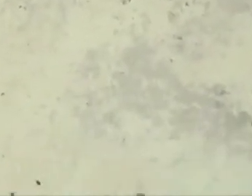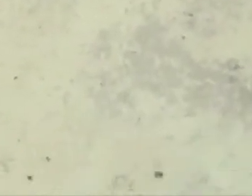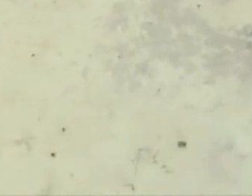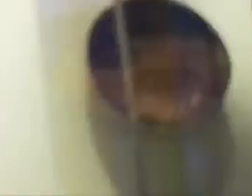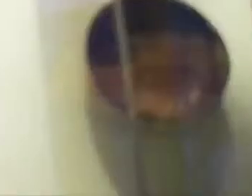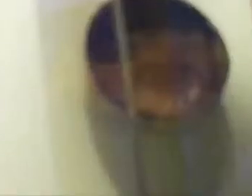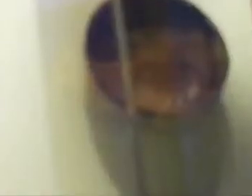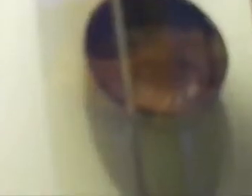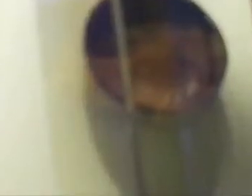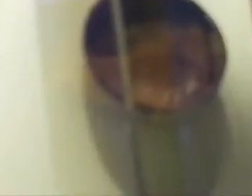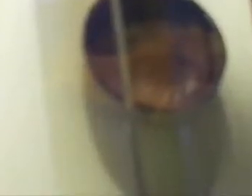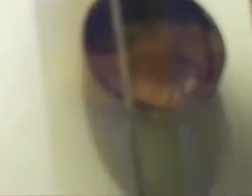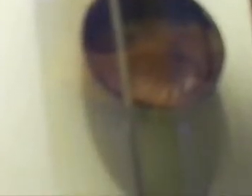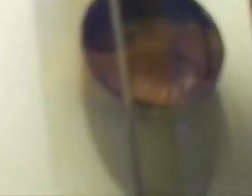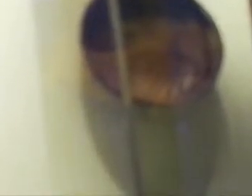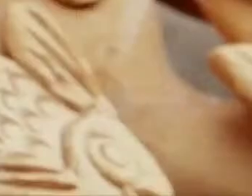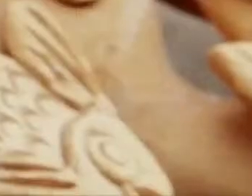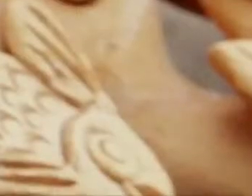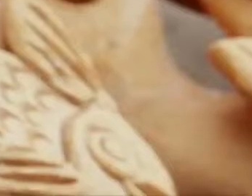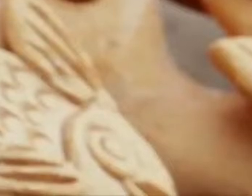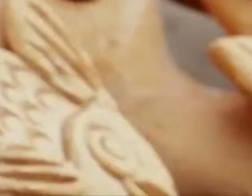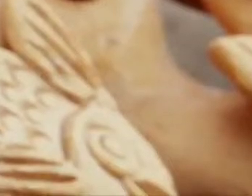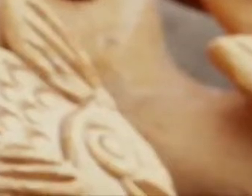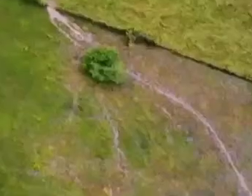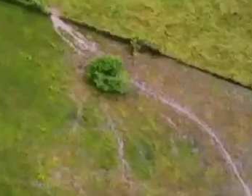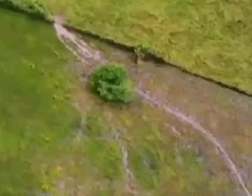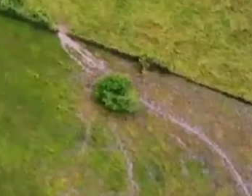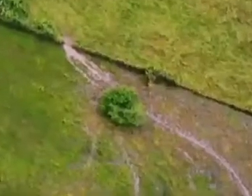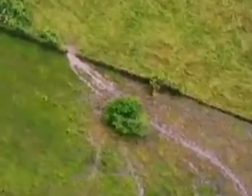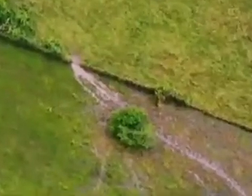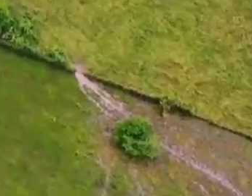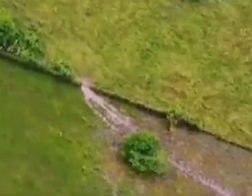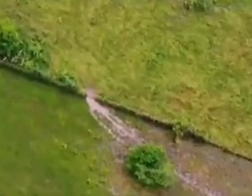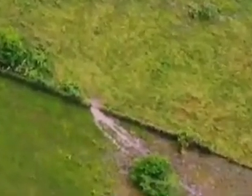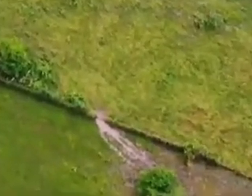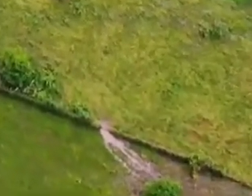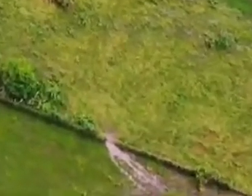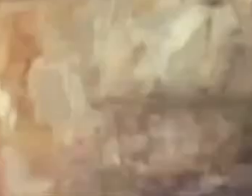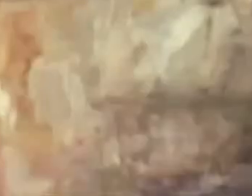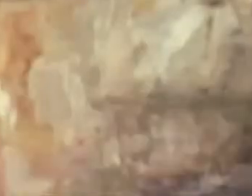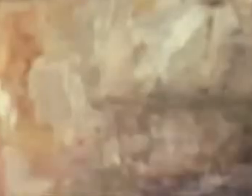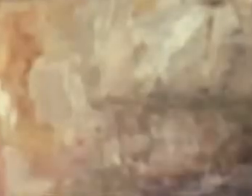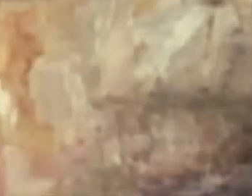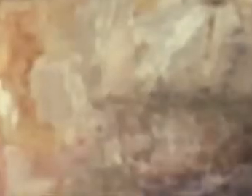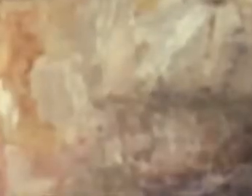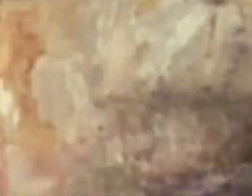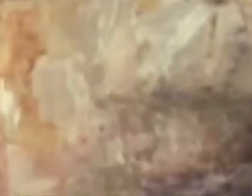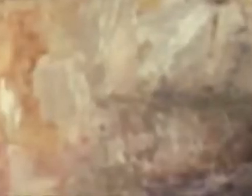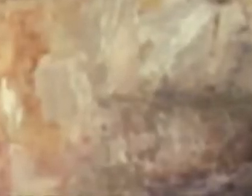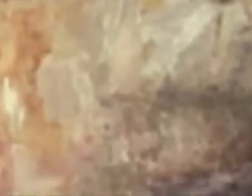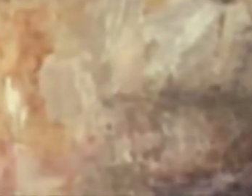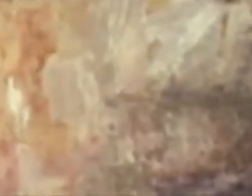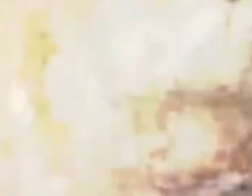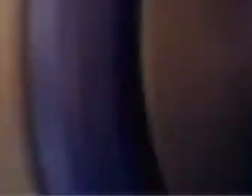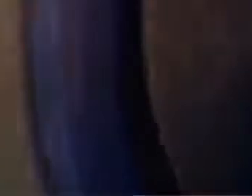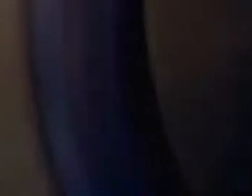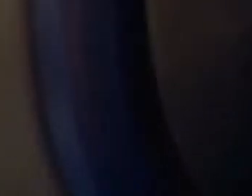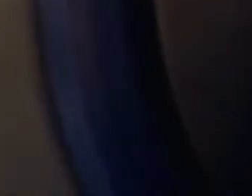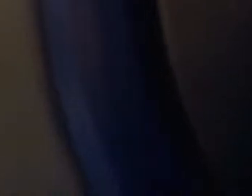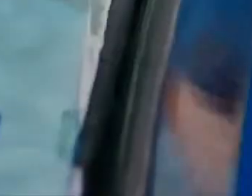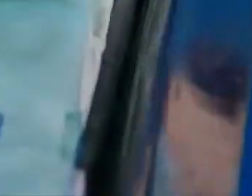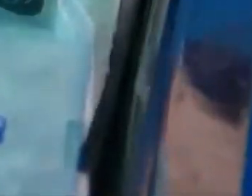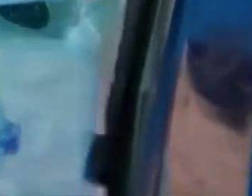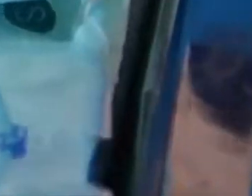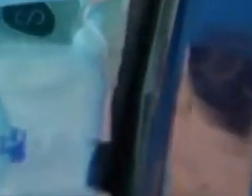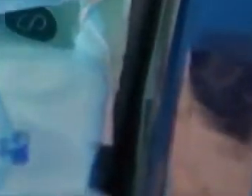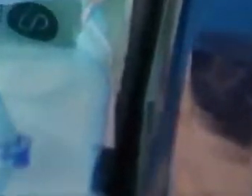Mirar al pasado sí, pero para tomar aliento, para tomar historia, para tomar investigación de lo que ha pasado.